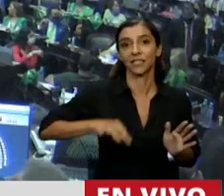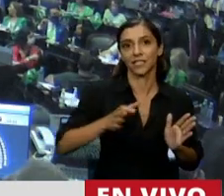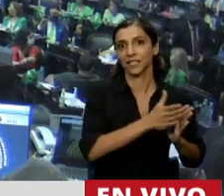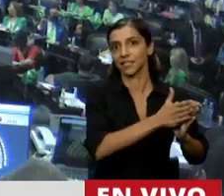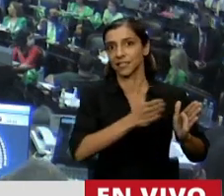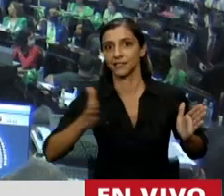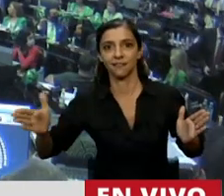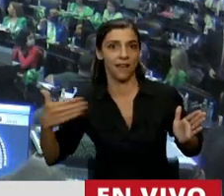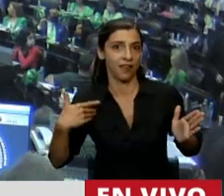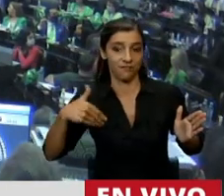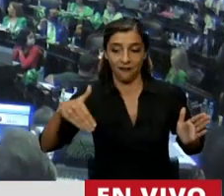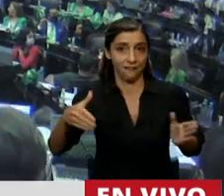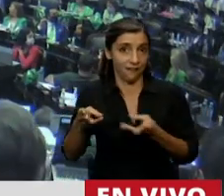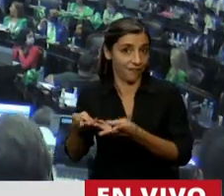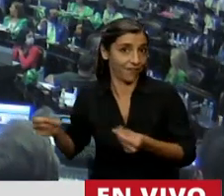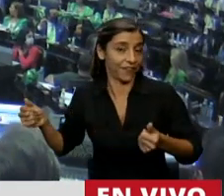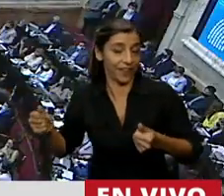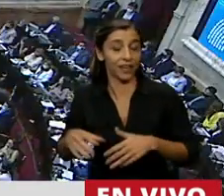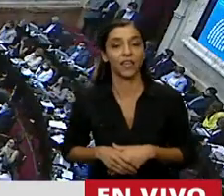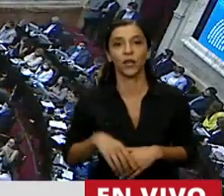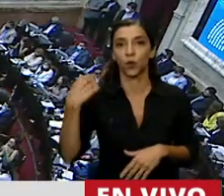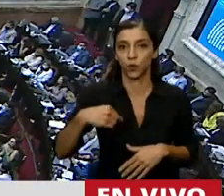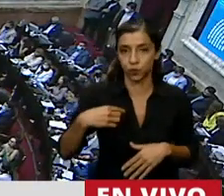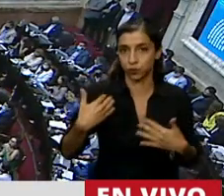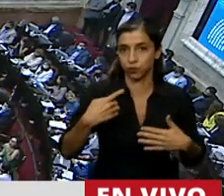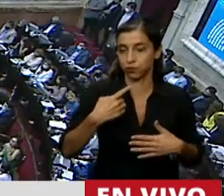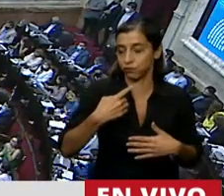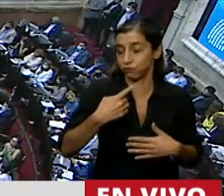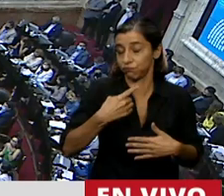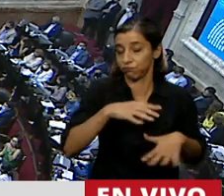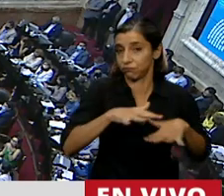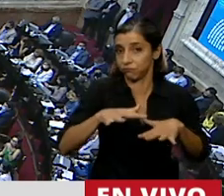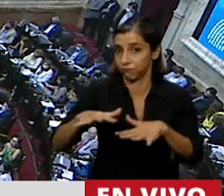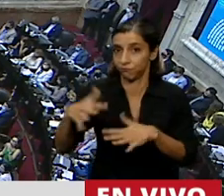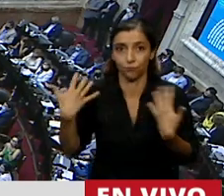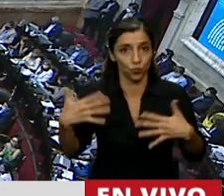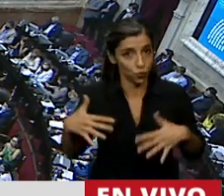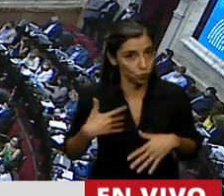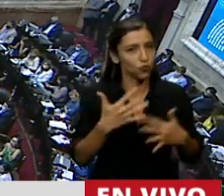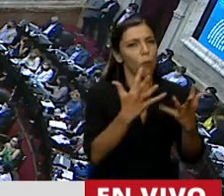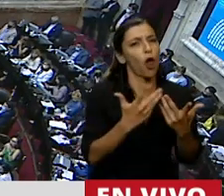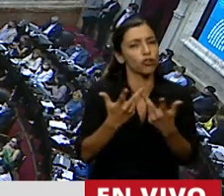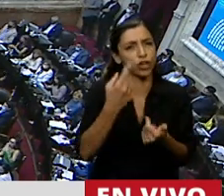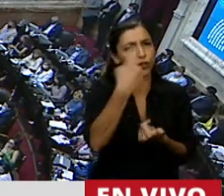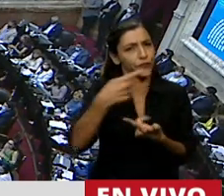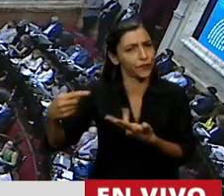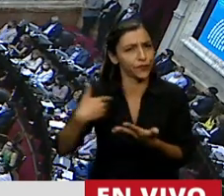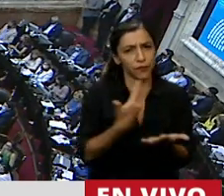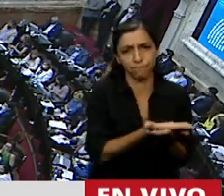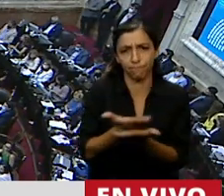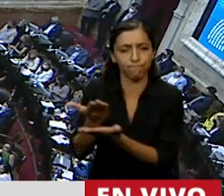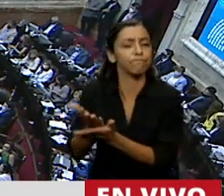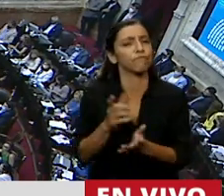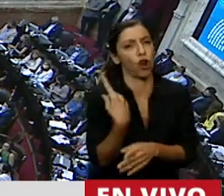su final y con una intensa actividad en la que hemos tratado trascendentes proyectos. Hoy nos